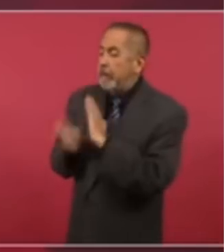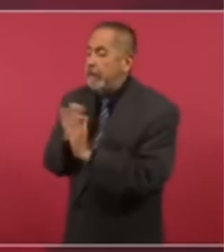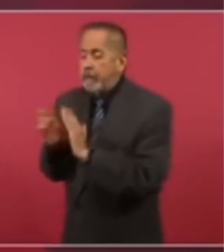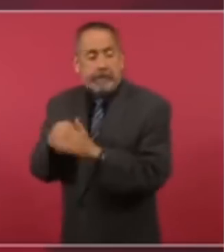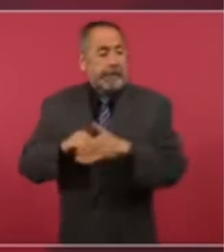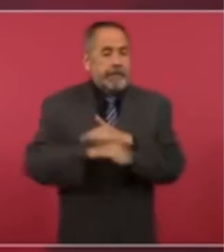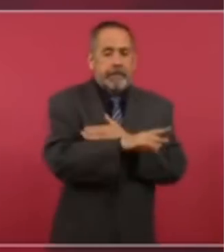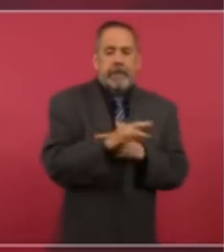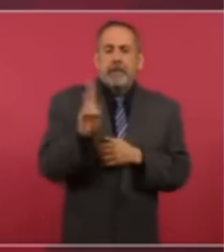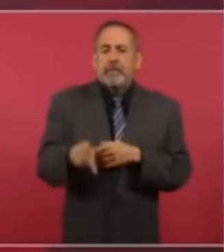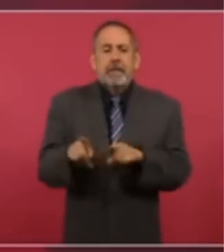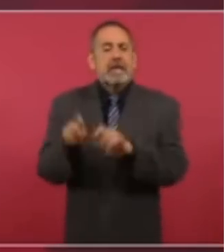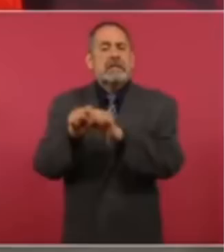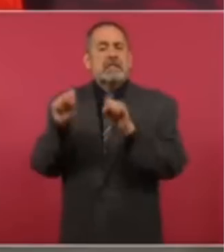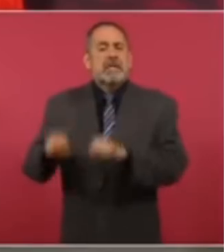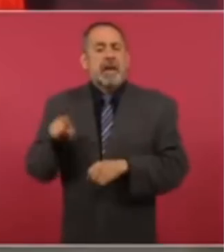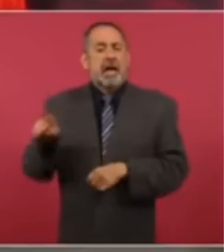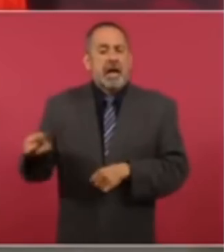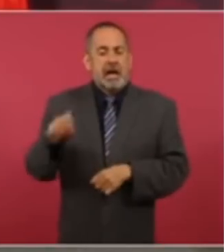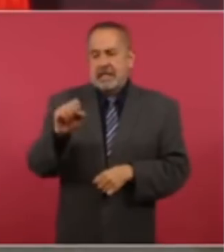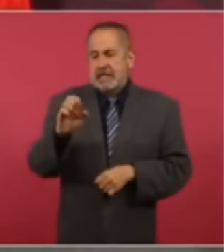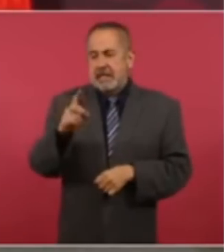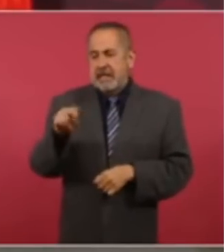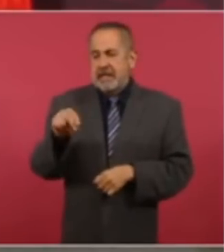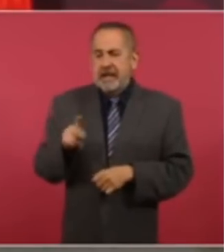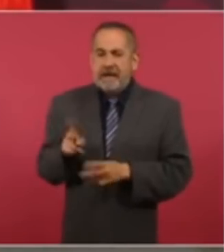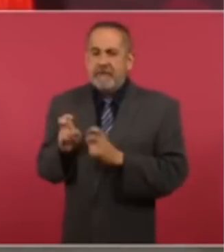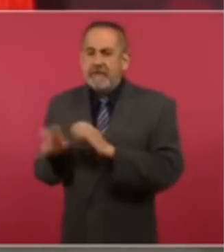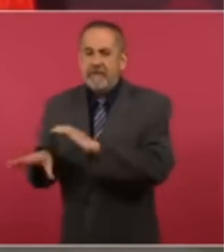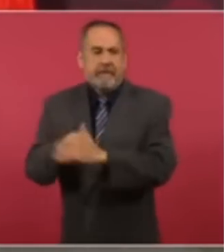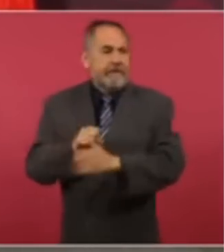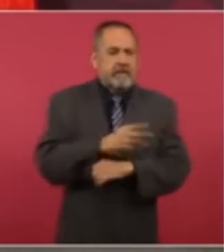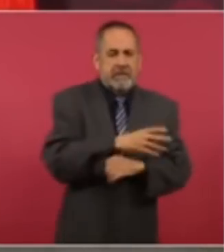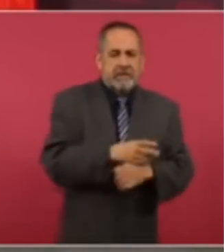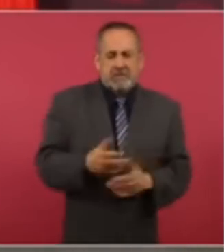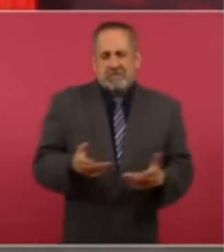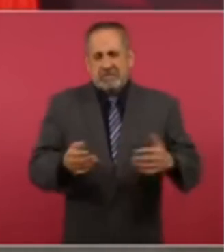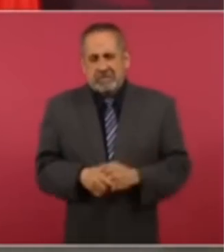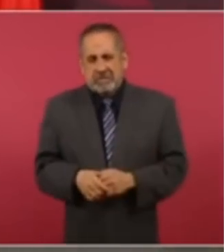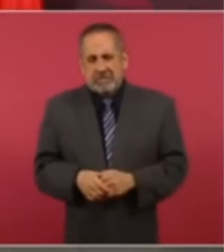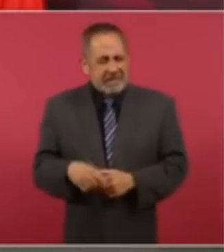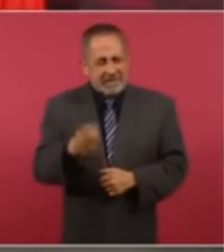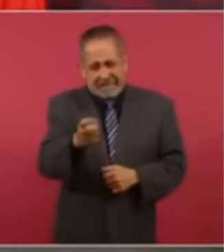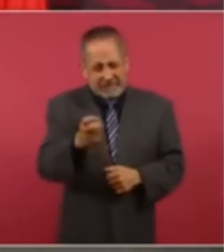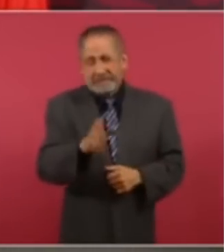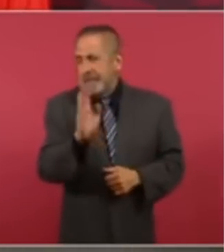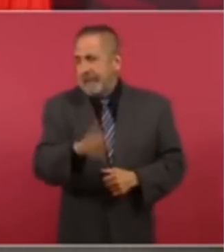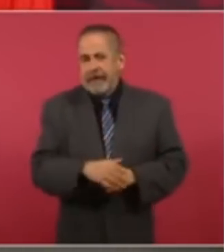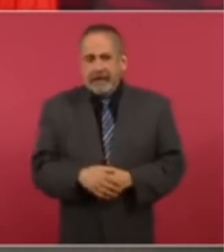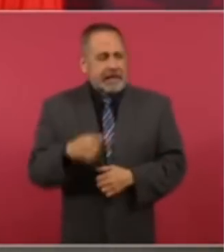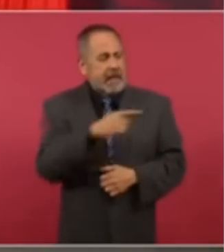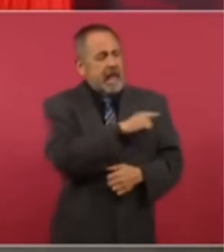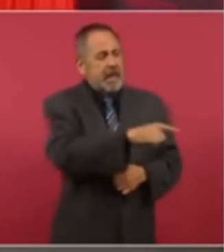el sistema de información de la Secretaría de la Defensa? Sí, eso es Claudio